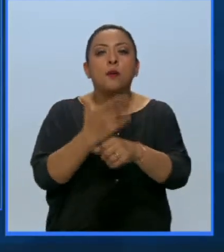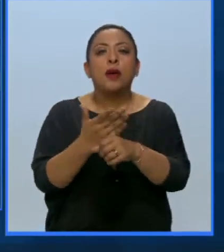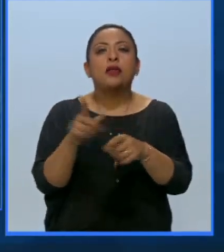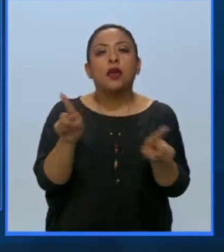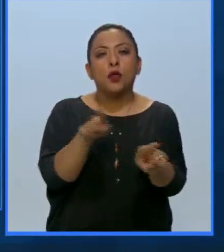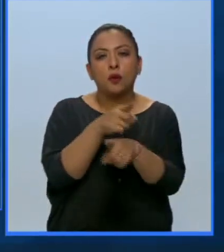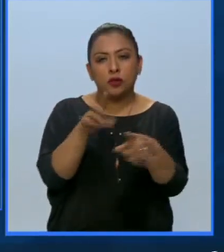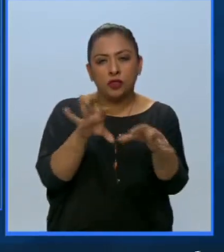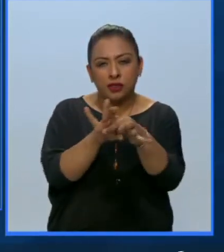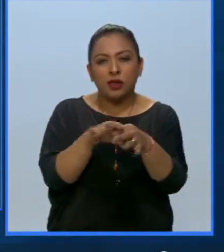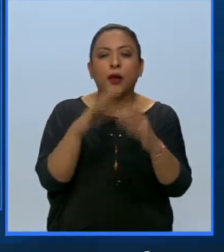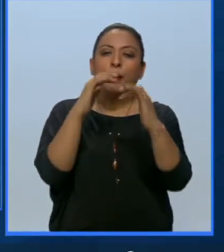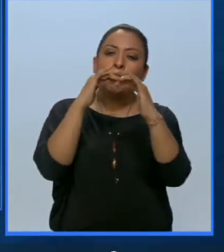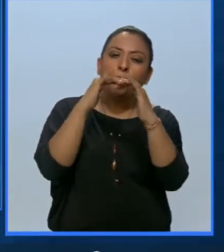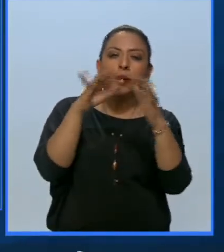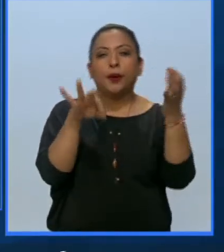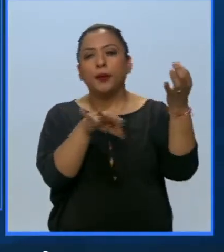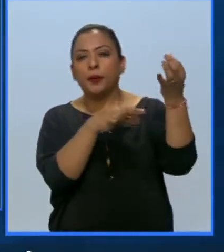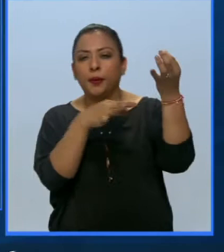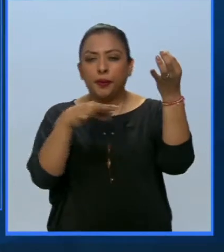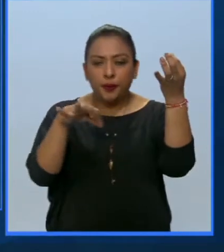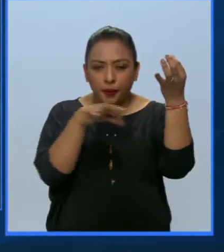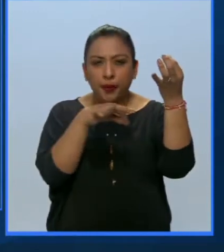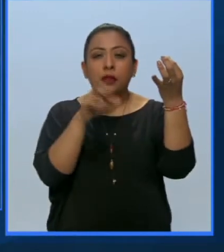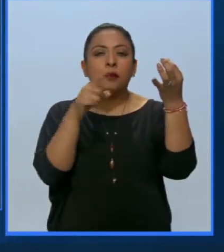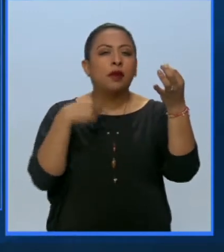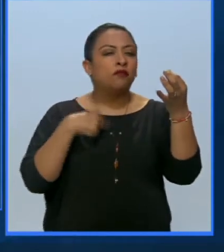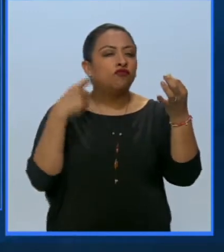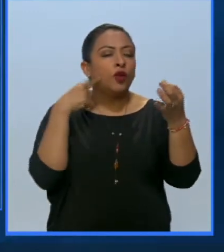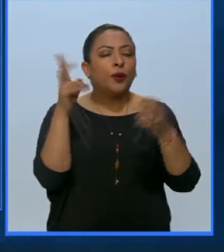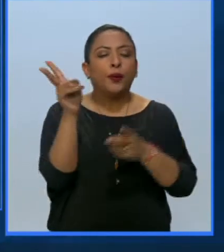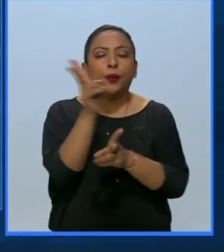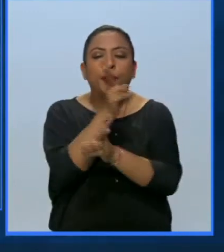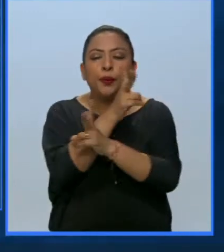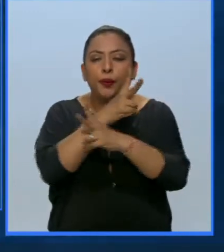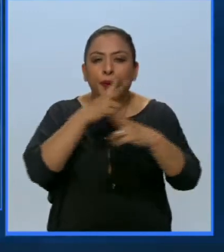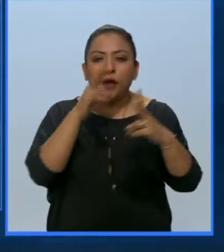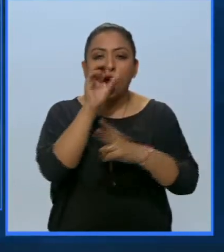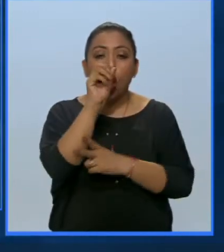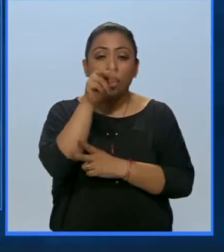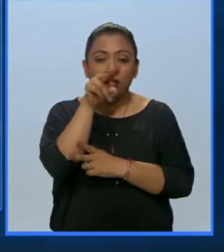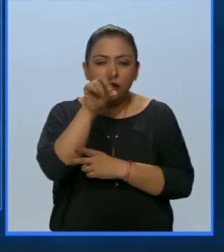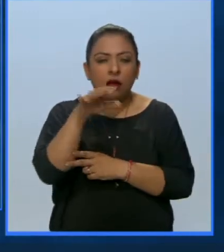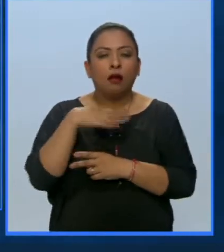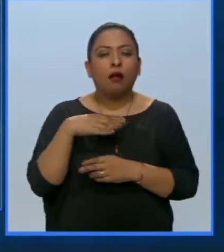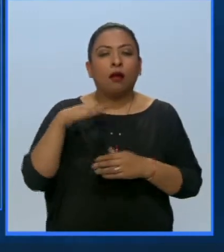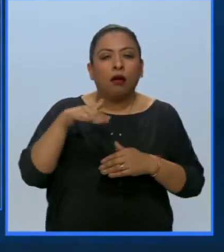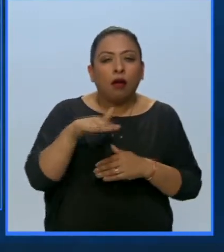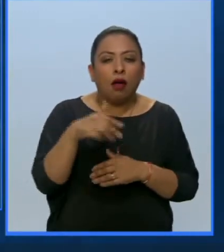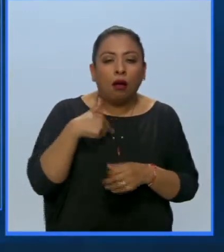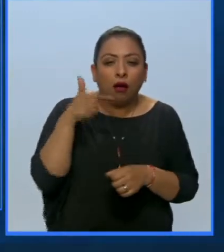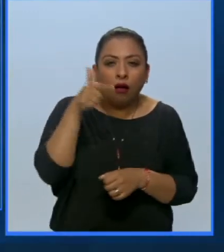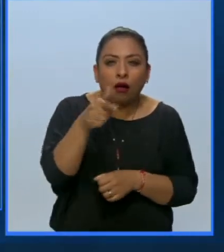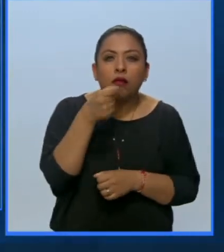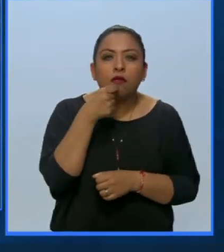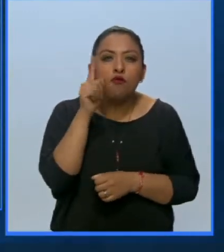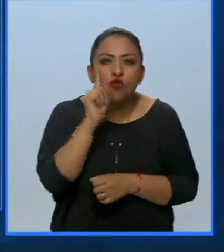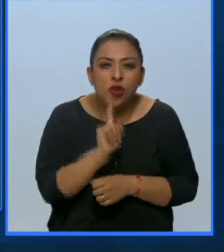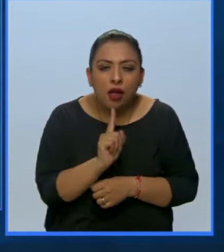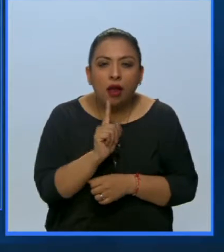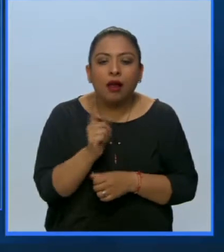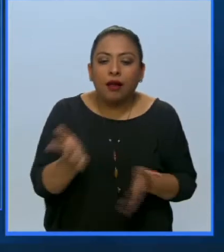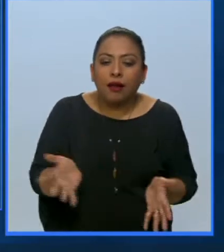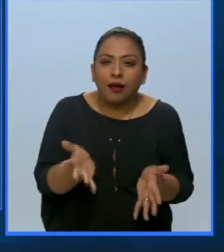en vivo como flautas y violines, así como por el sonido del viento, Ondín navegará hasta encontrar a una niña que lo motivará